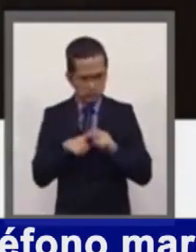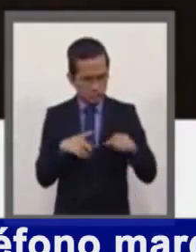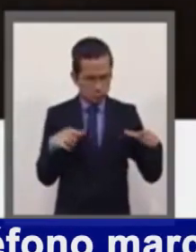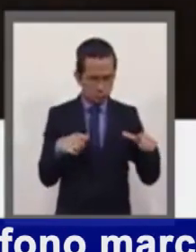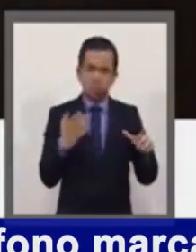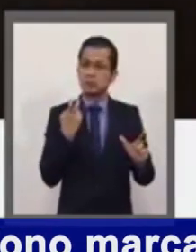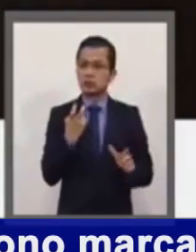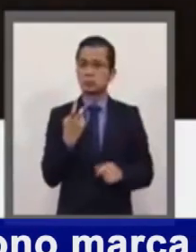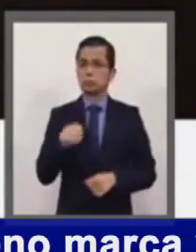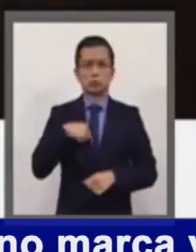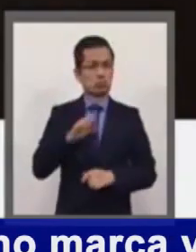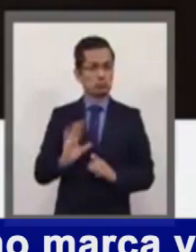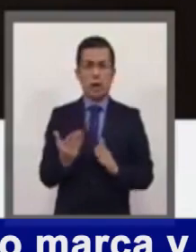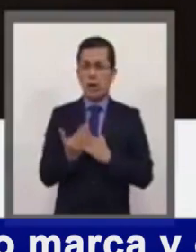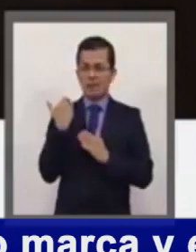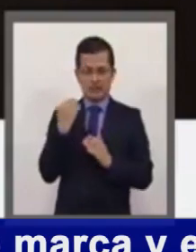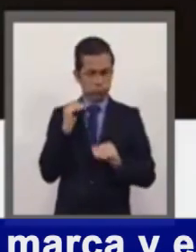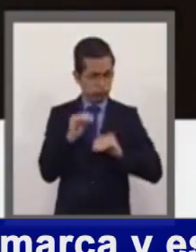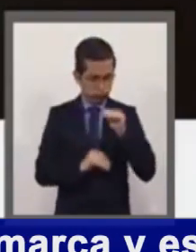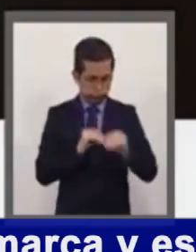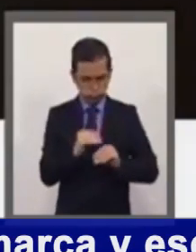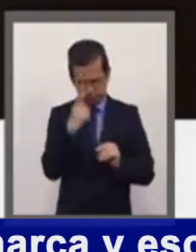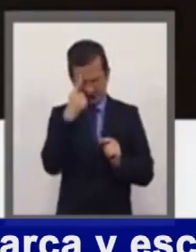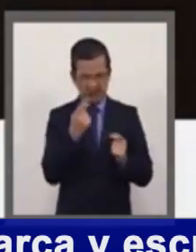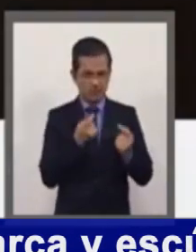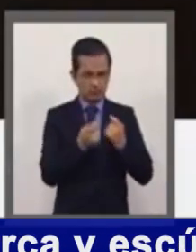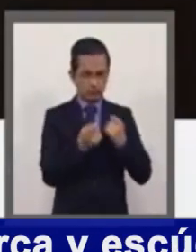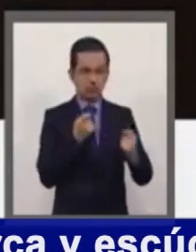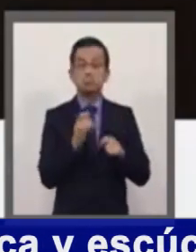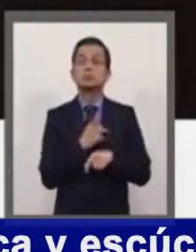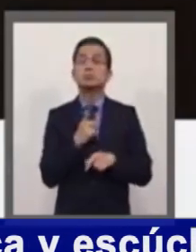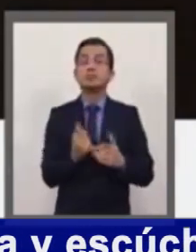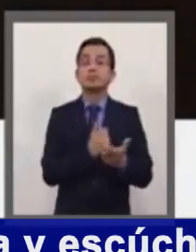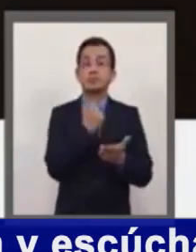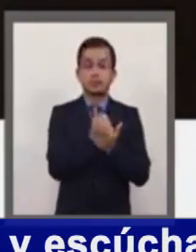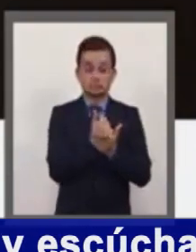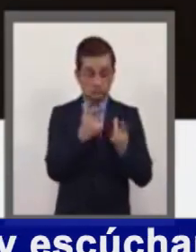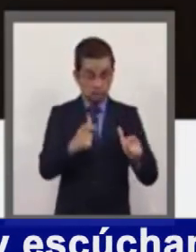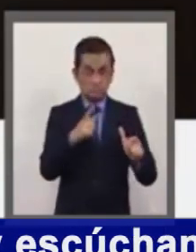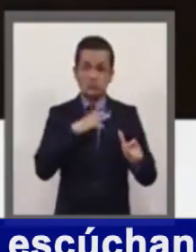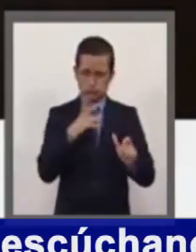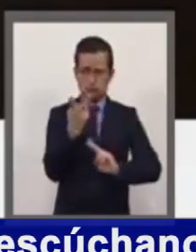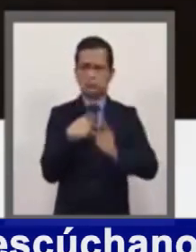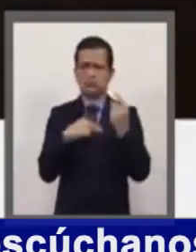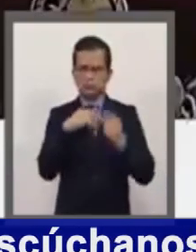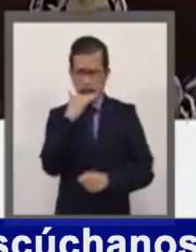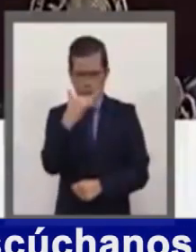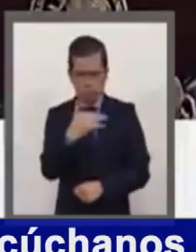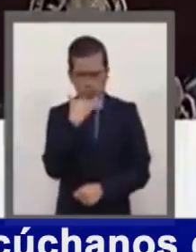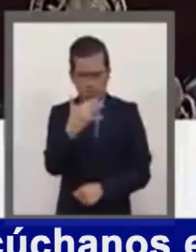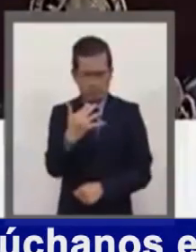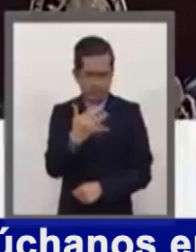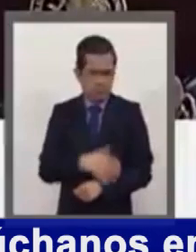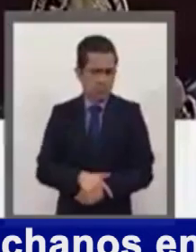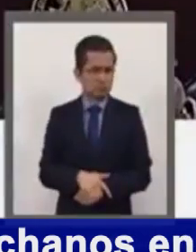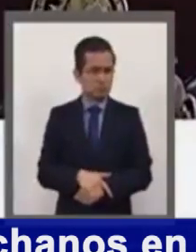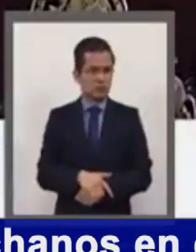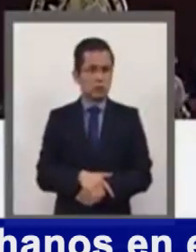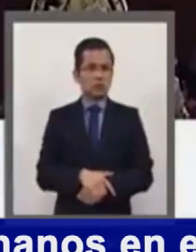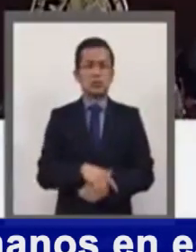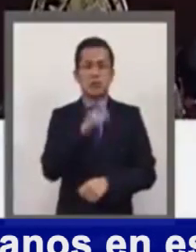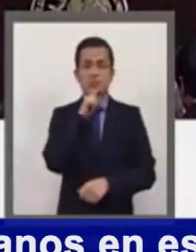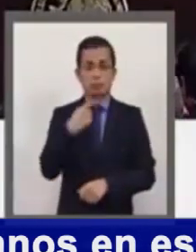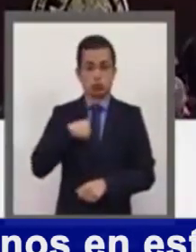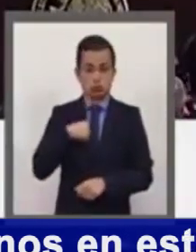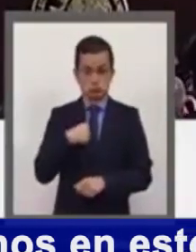de mitigación, porque nuestras ciudades contaminan. Y porque en lugar de seguir construyendo